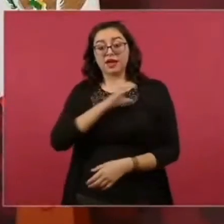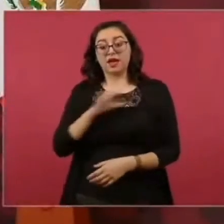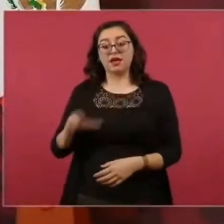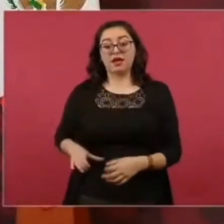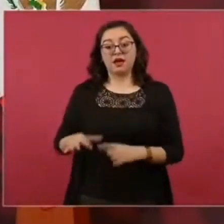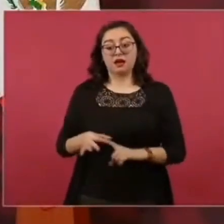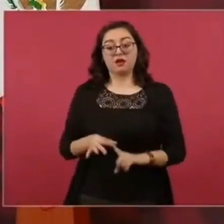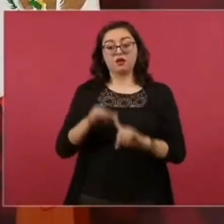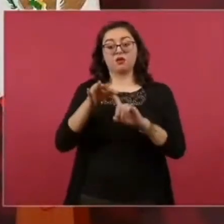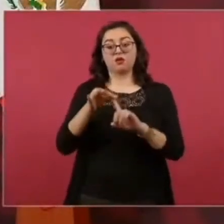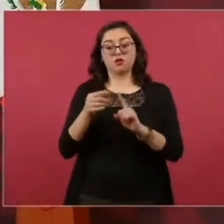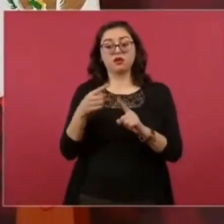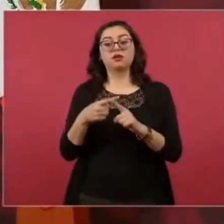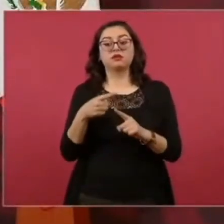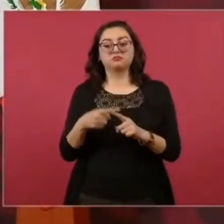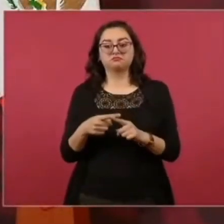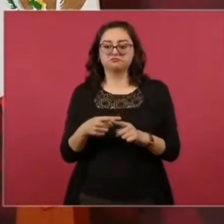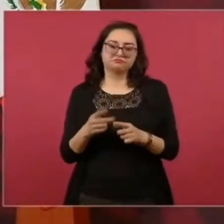Entonces ya es un método